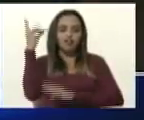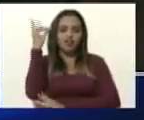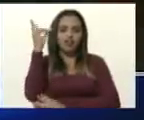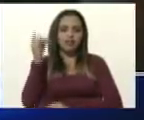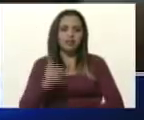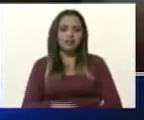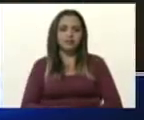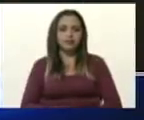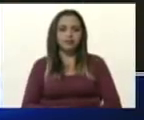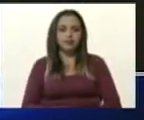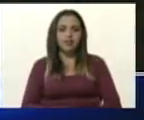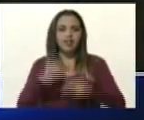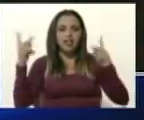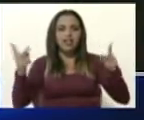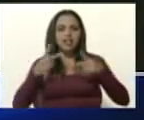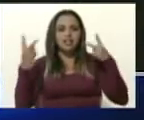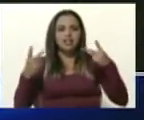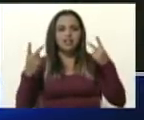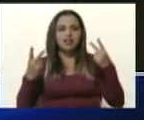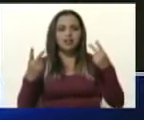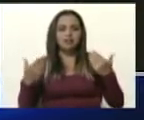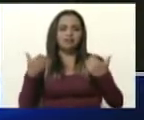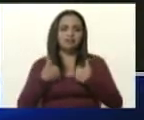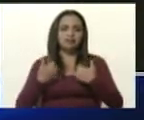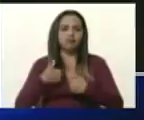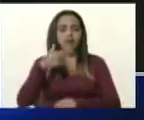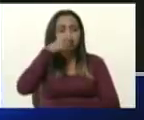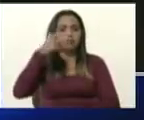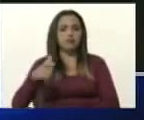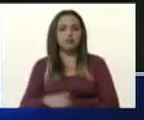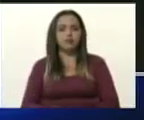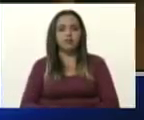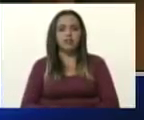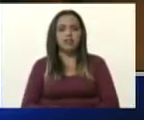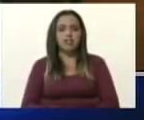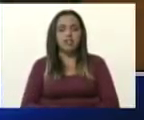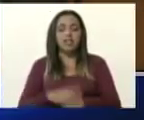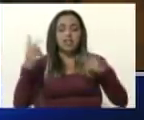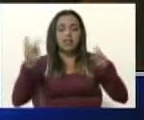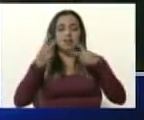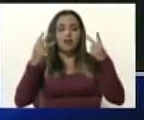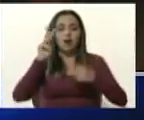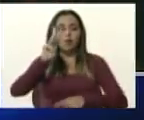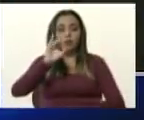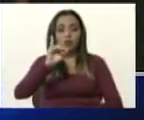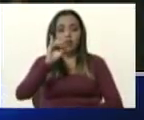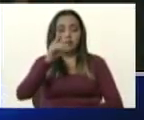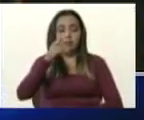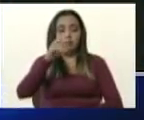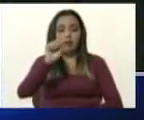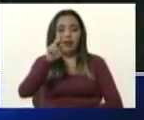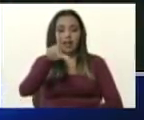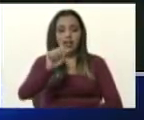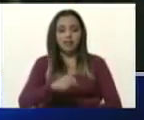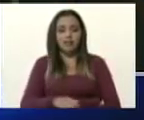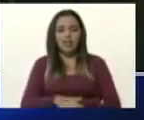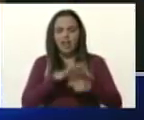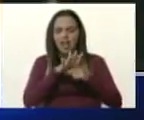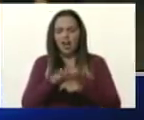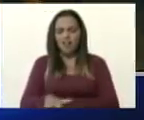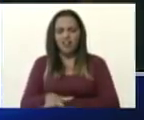que viva la resistencia popular que viva la wiphala abajo el racismo